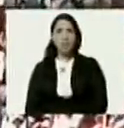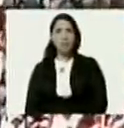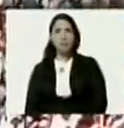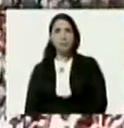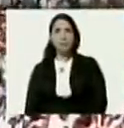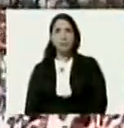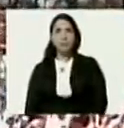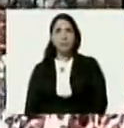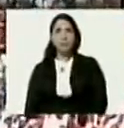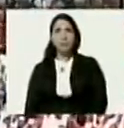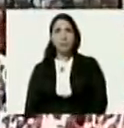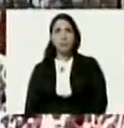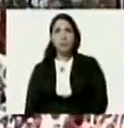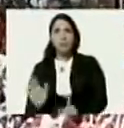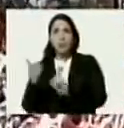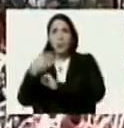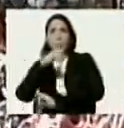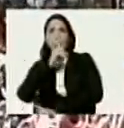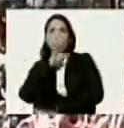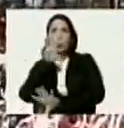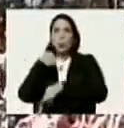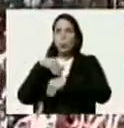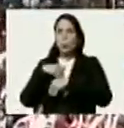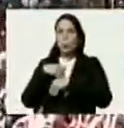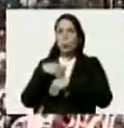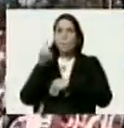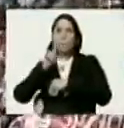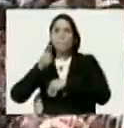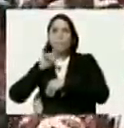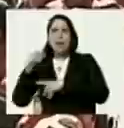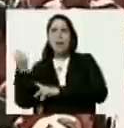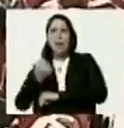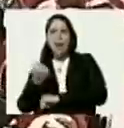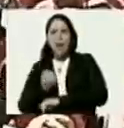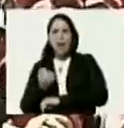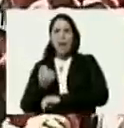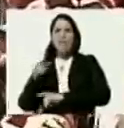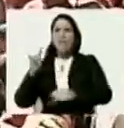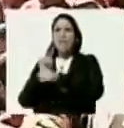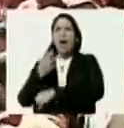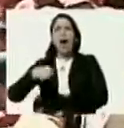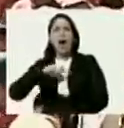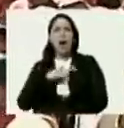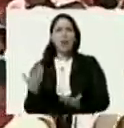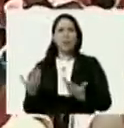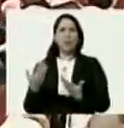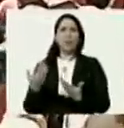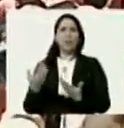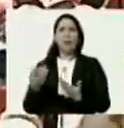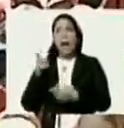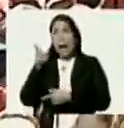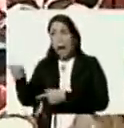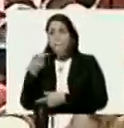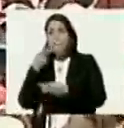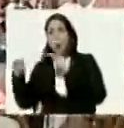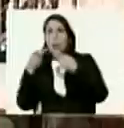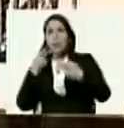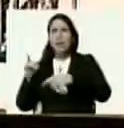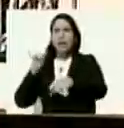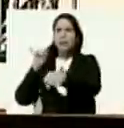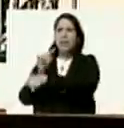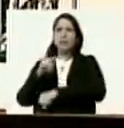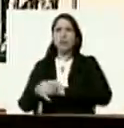es el disimulo, es la demagogia, es la falsa oferta. Esa es la política de la